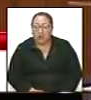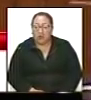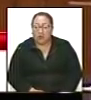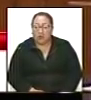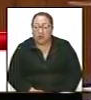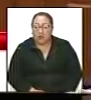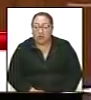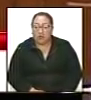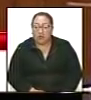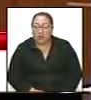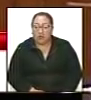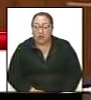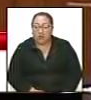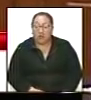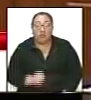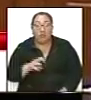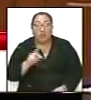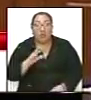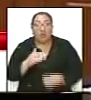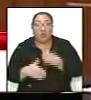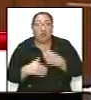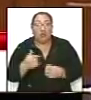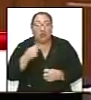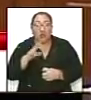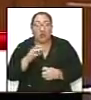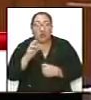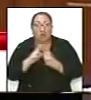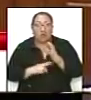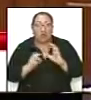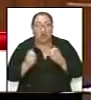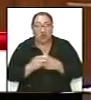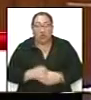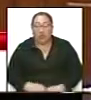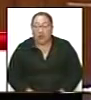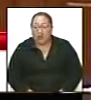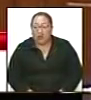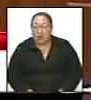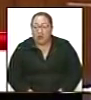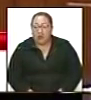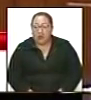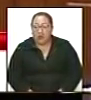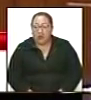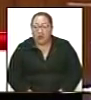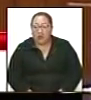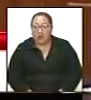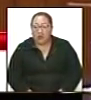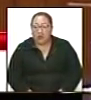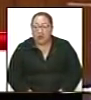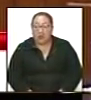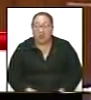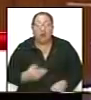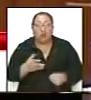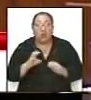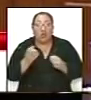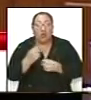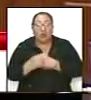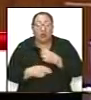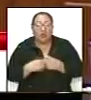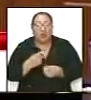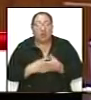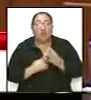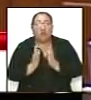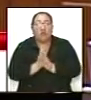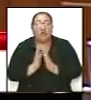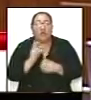congresistas, siendo el procedimiento que establece el reglamento del Congreso, solicito a la representación nacional